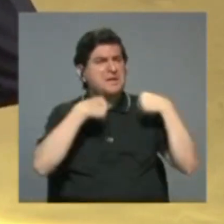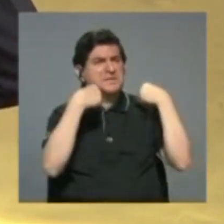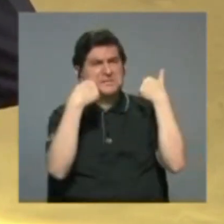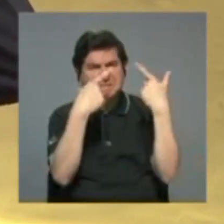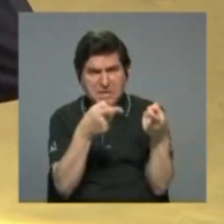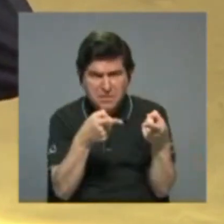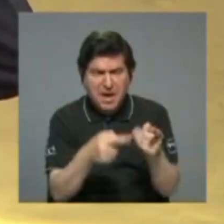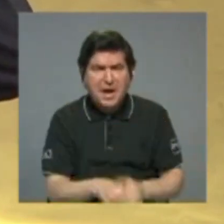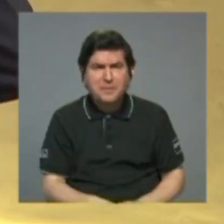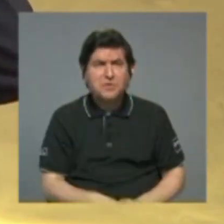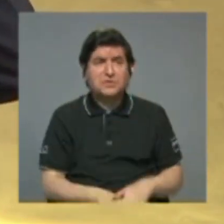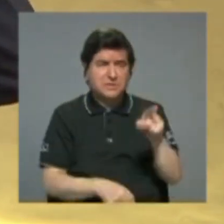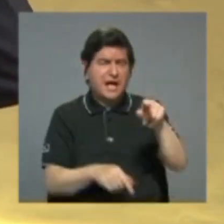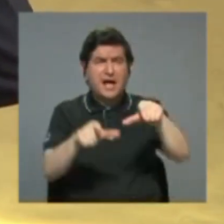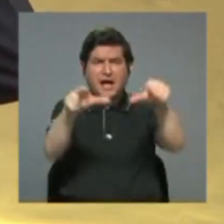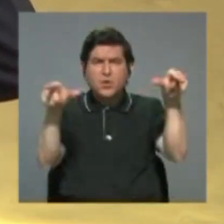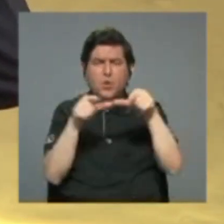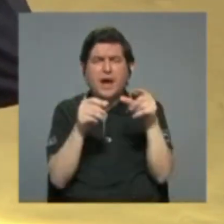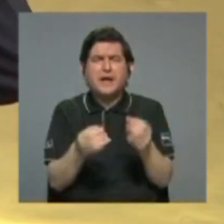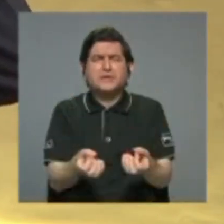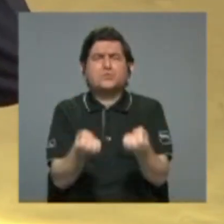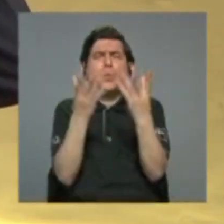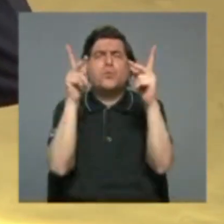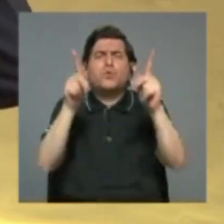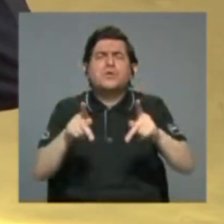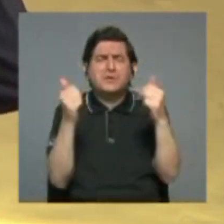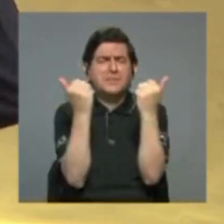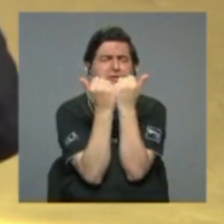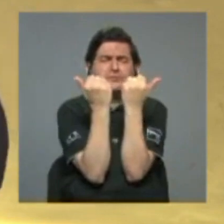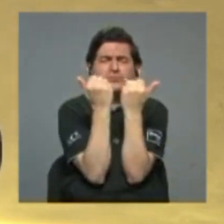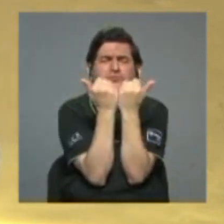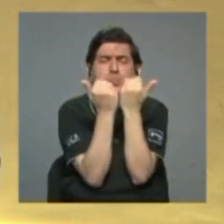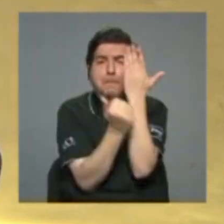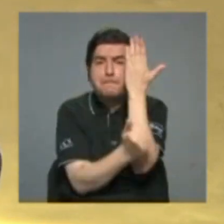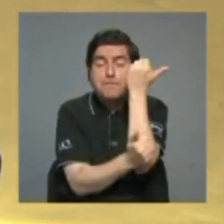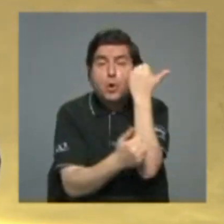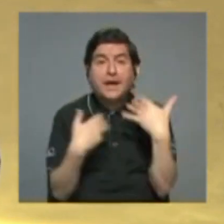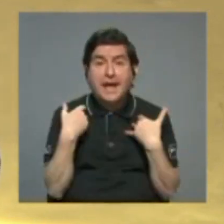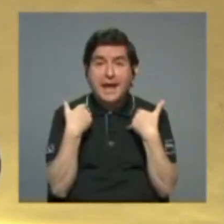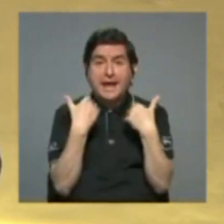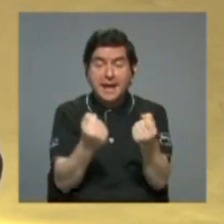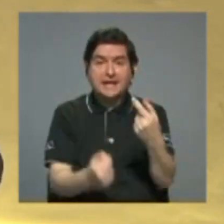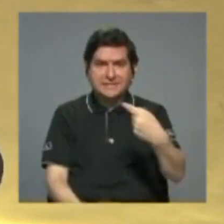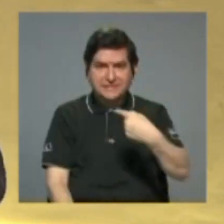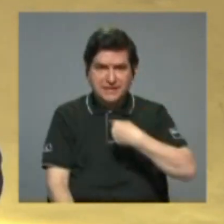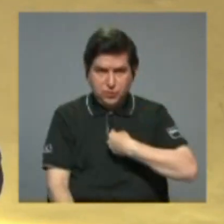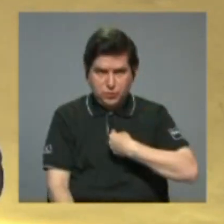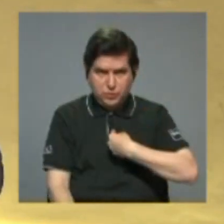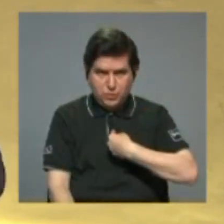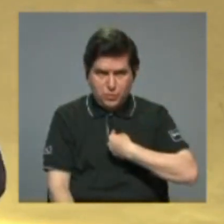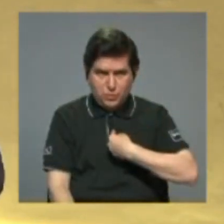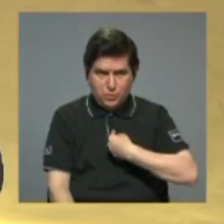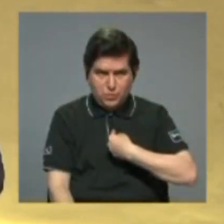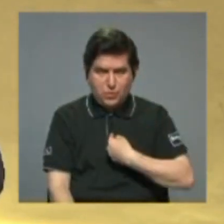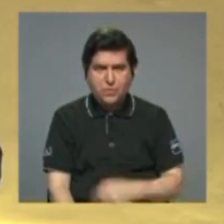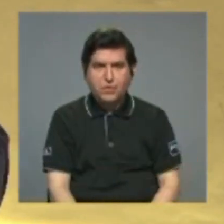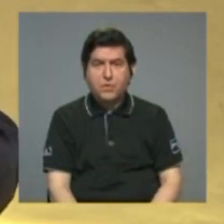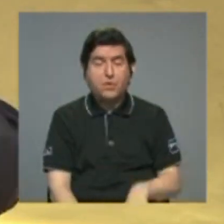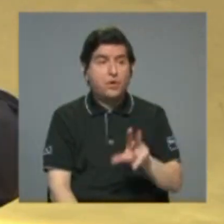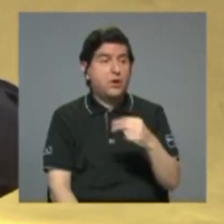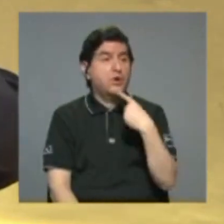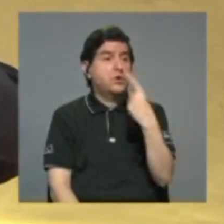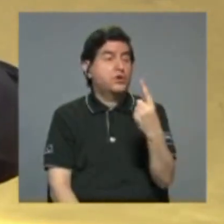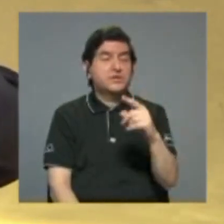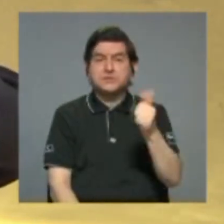a aglomeraciones. ¿Por qué? Porque la salud de uno, y no tengo que decirle